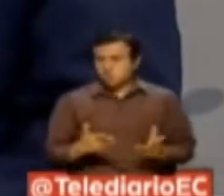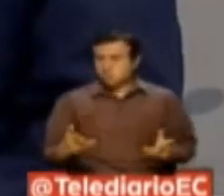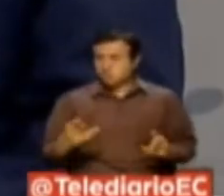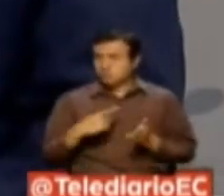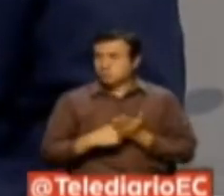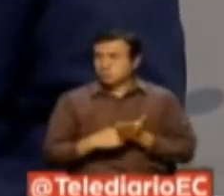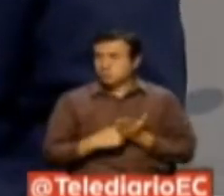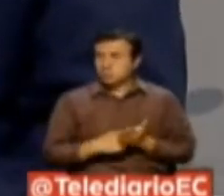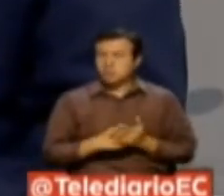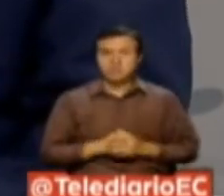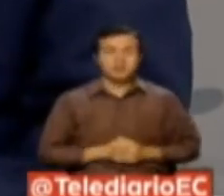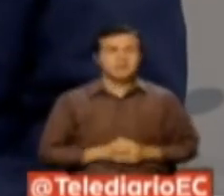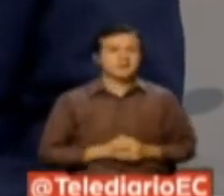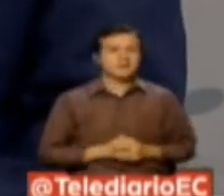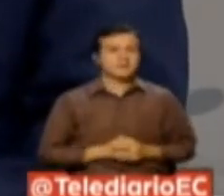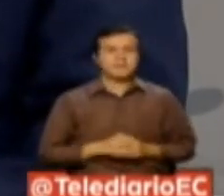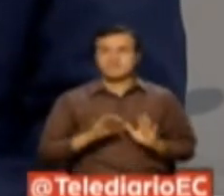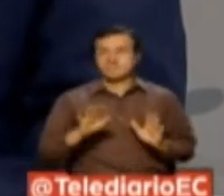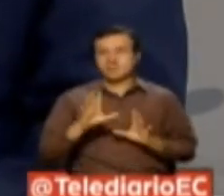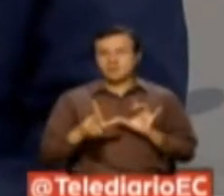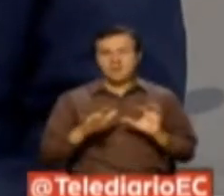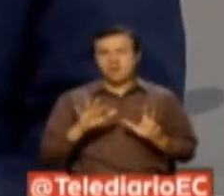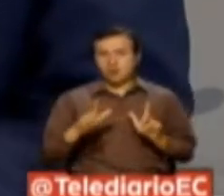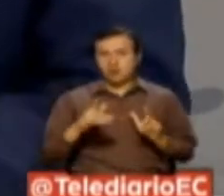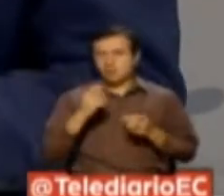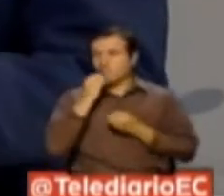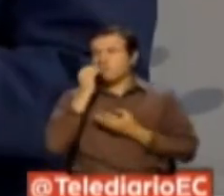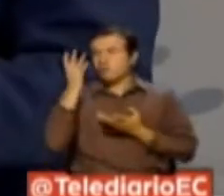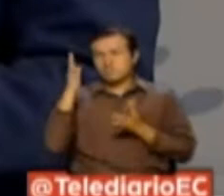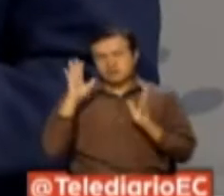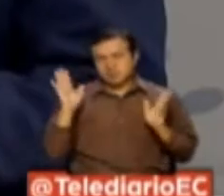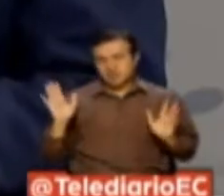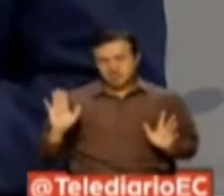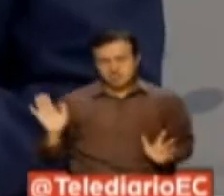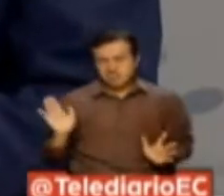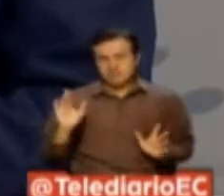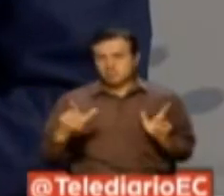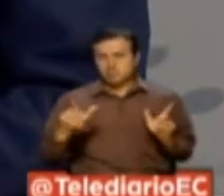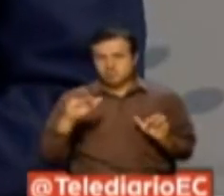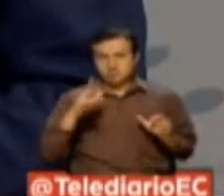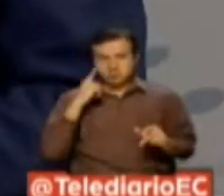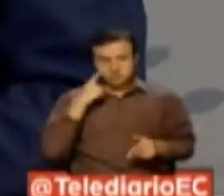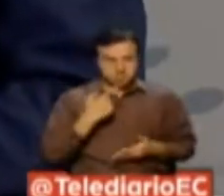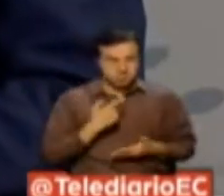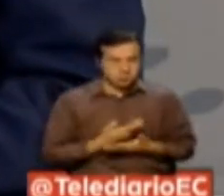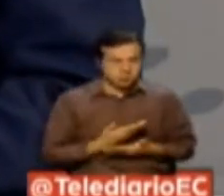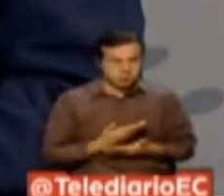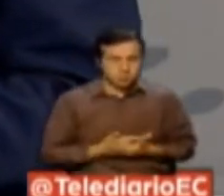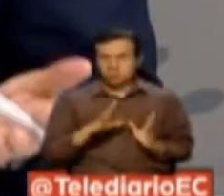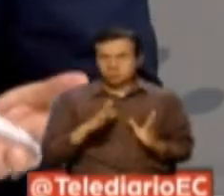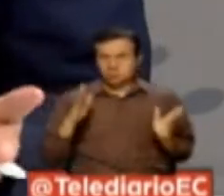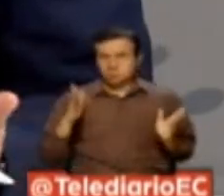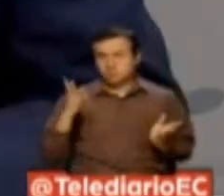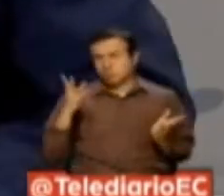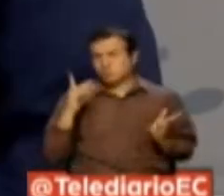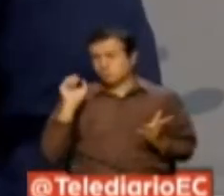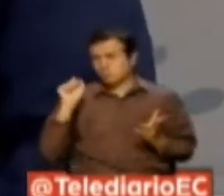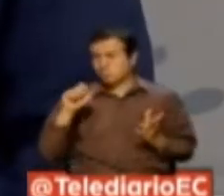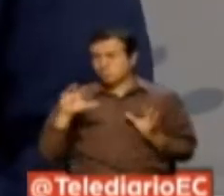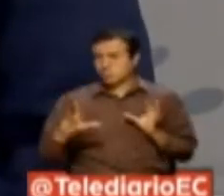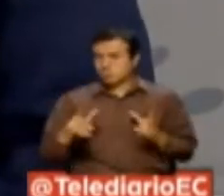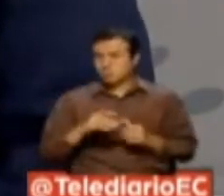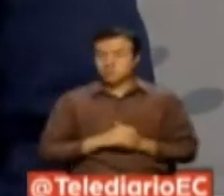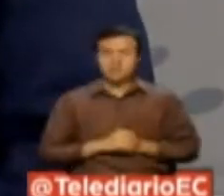negociaciones bueno es cierto que la corrupción no se declara no nadie roba ante notario público pero puede haber corrupción